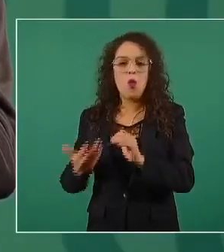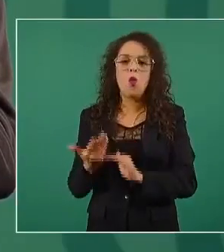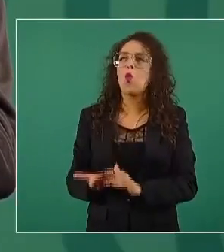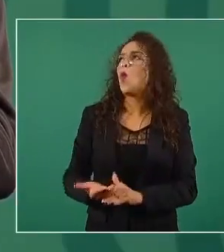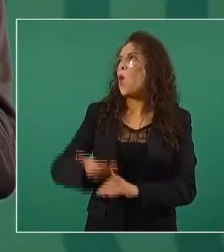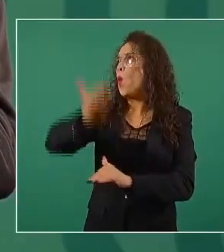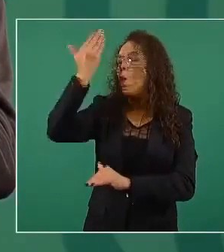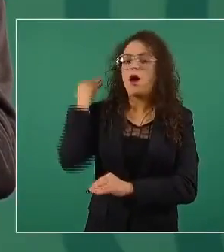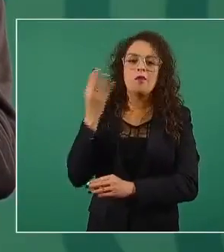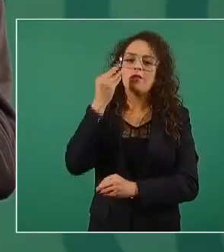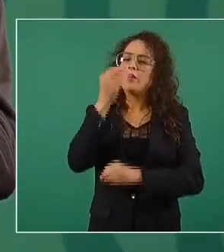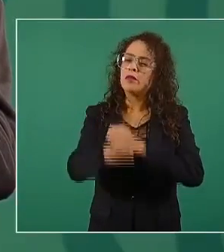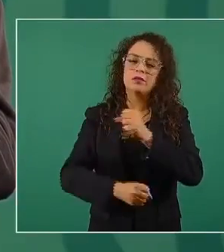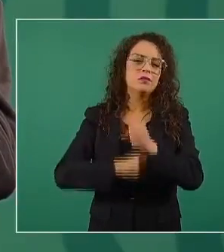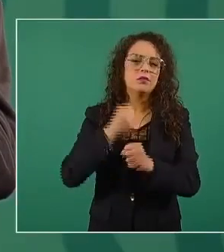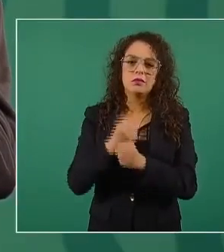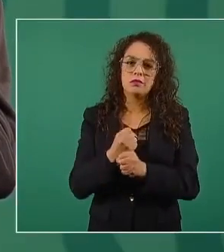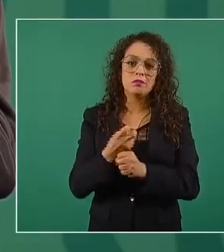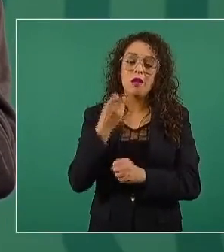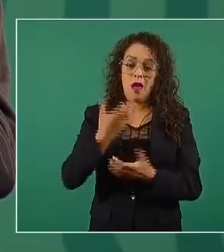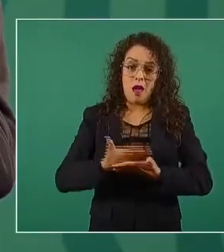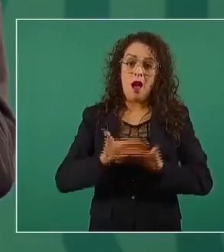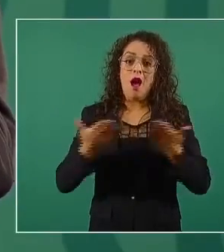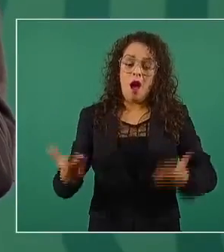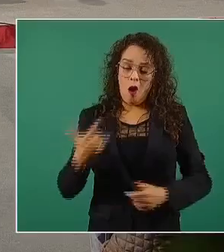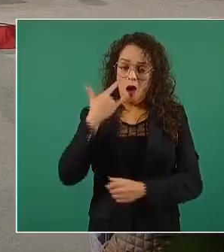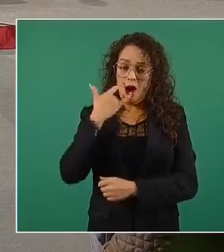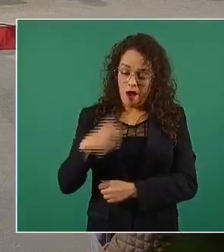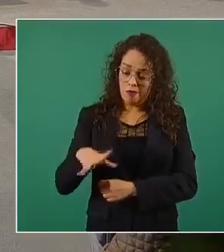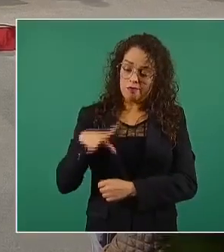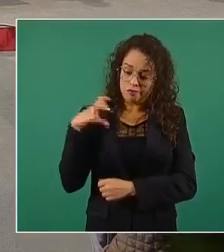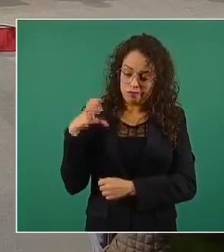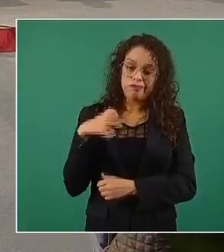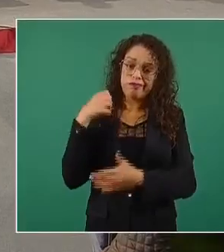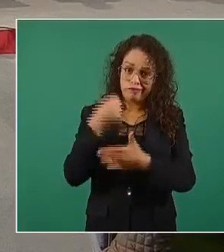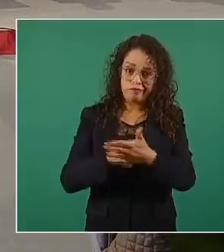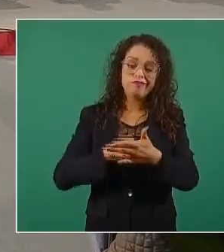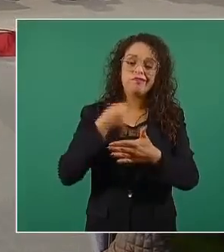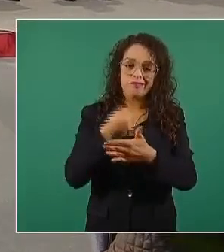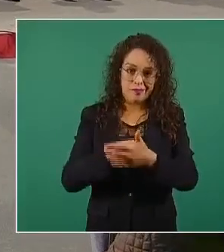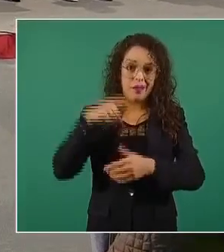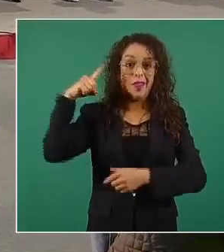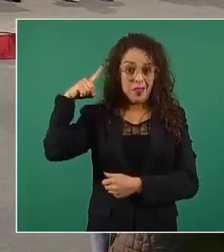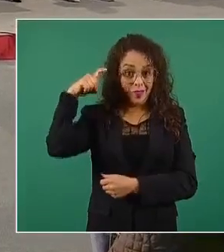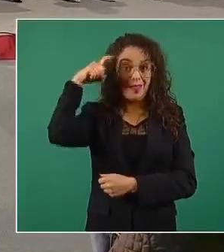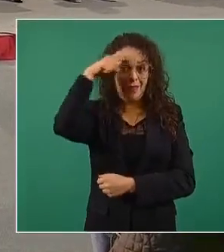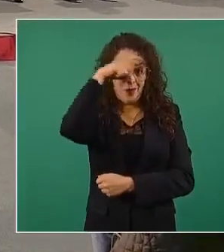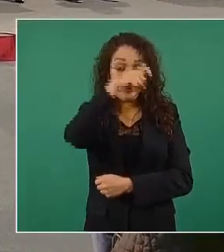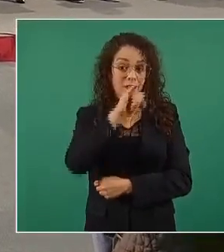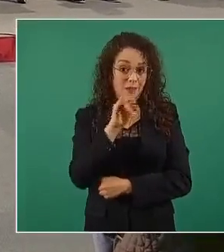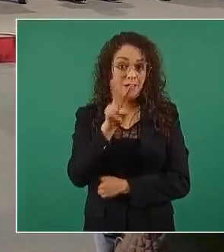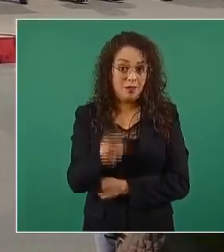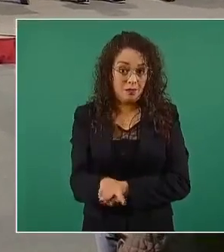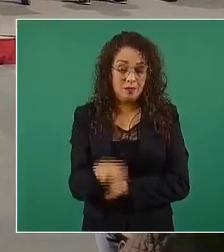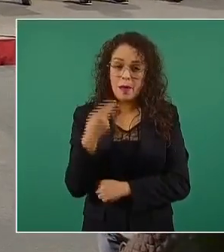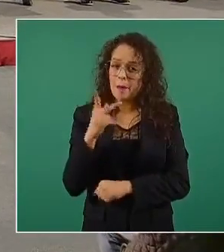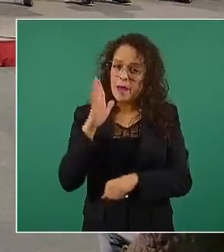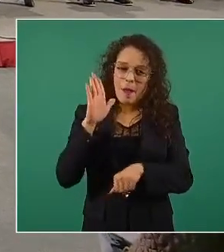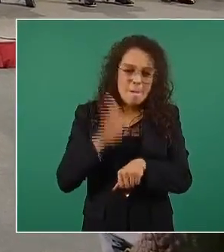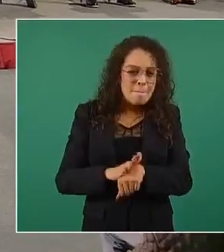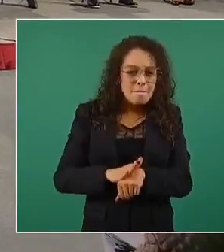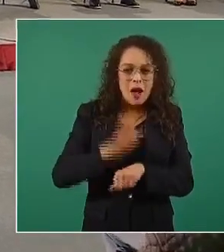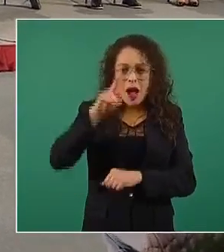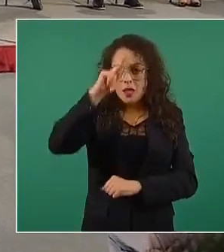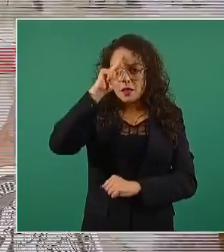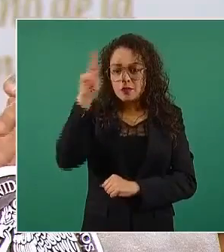es un desafío que tenemos que enfrentar. Y el trabajo más difícil